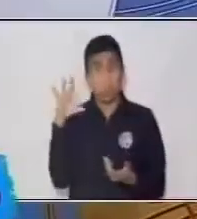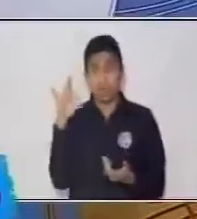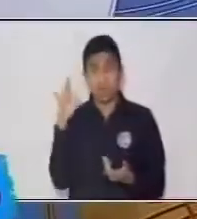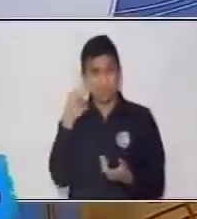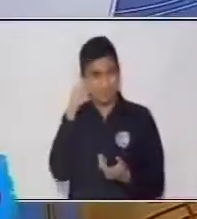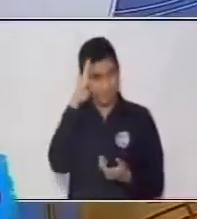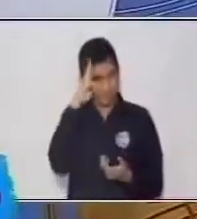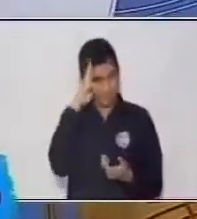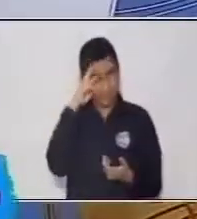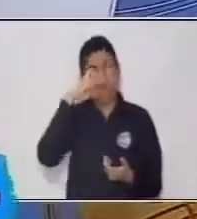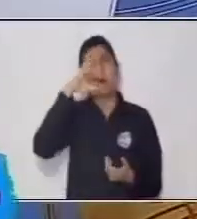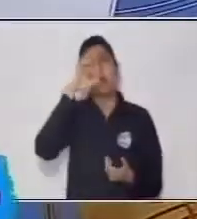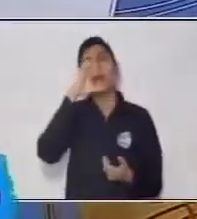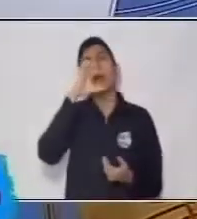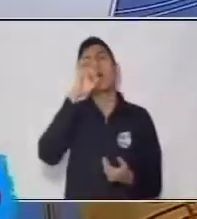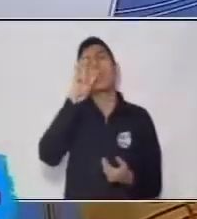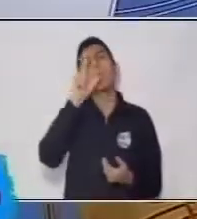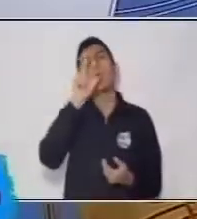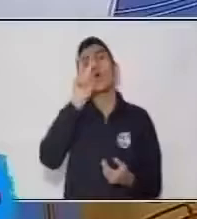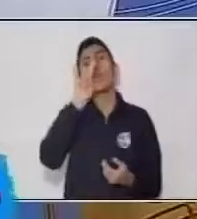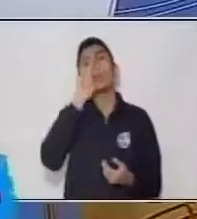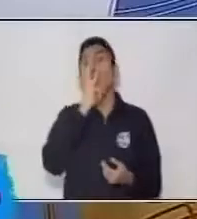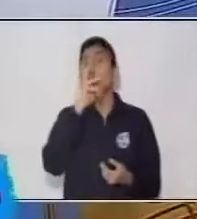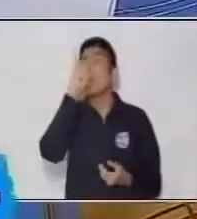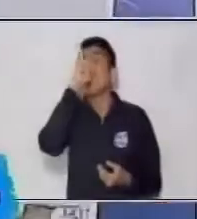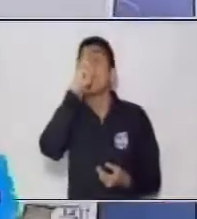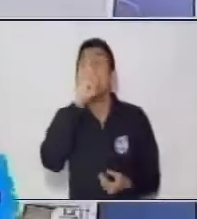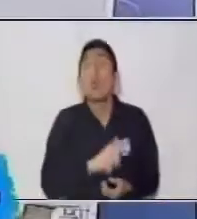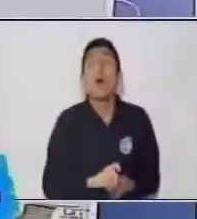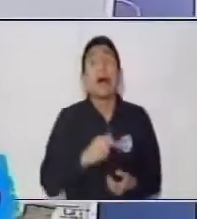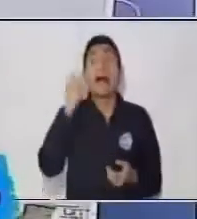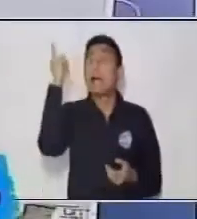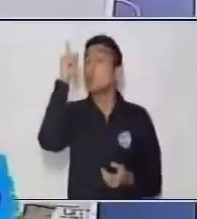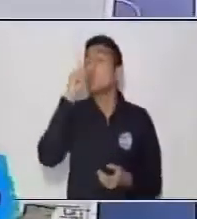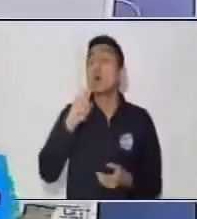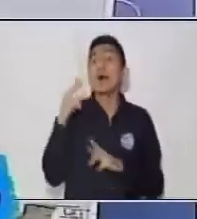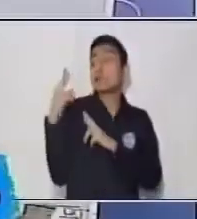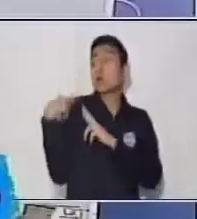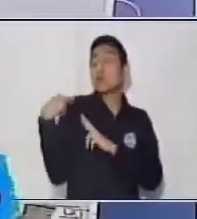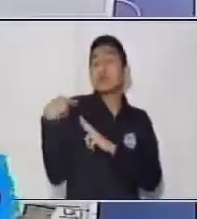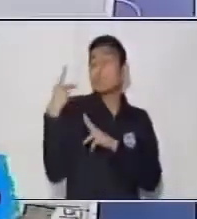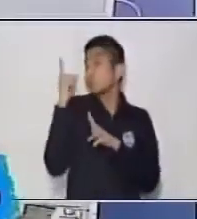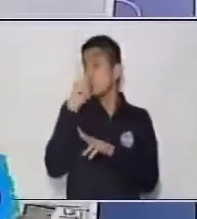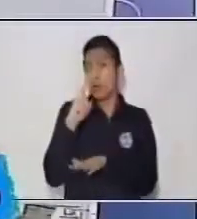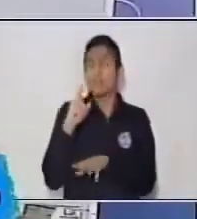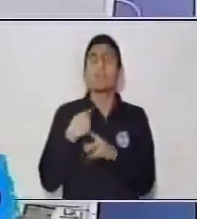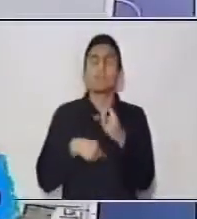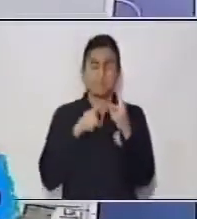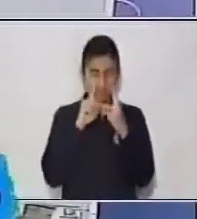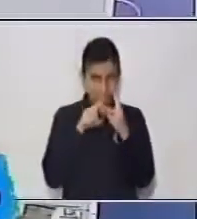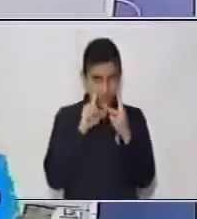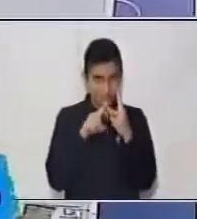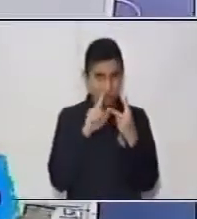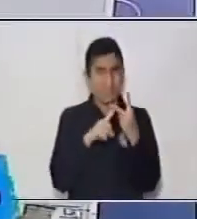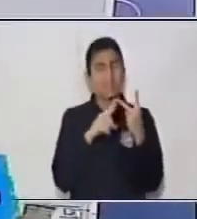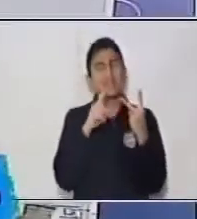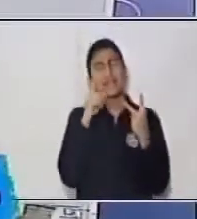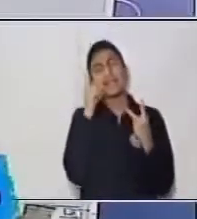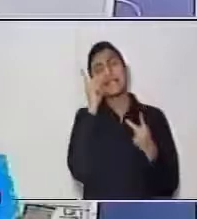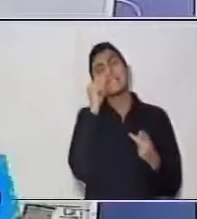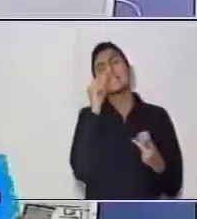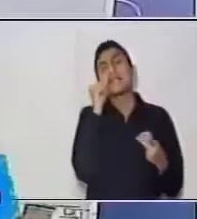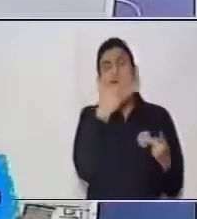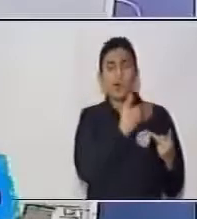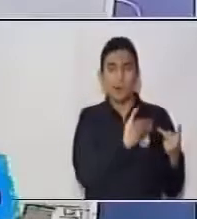pusiste atención, te recordarás que no hay ningún autor, ¿verdad? El Señor Presidente fue nuestra segunda obra, en